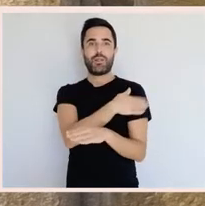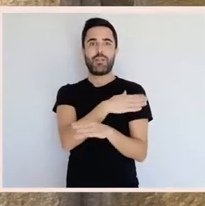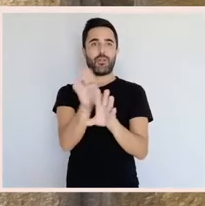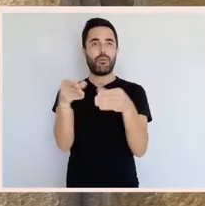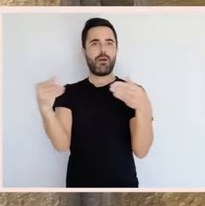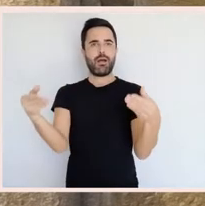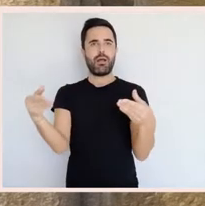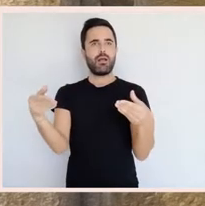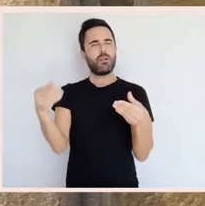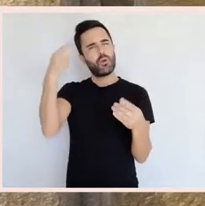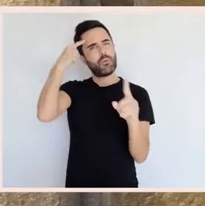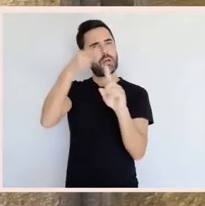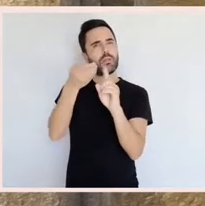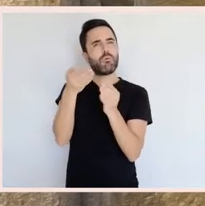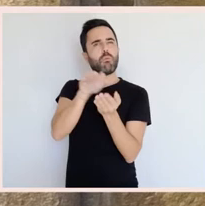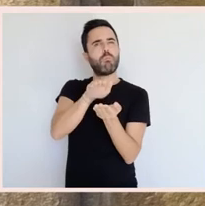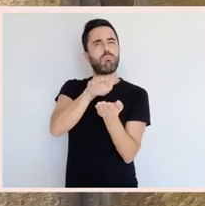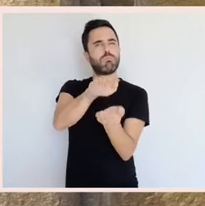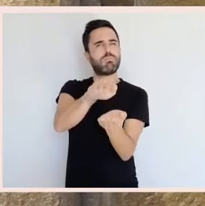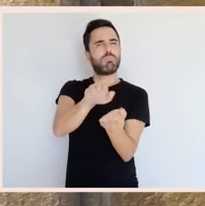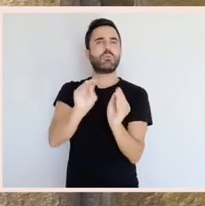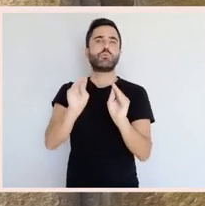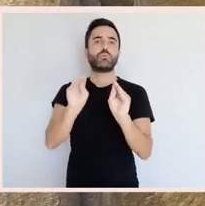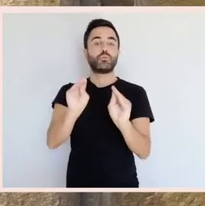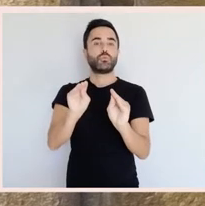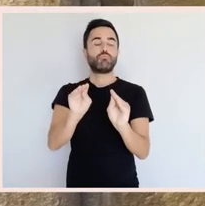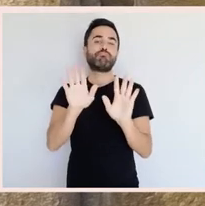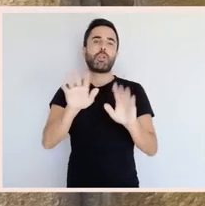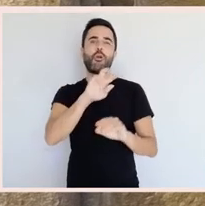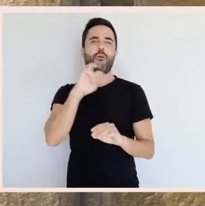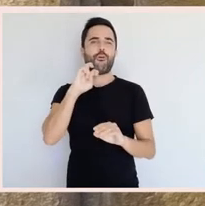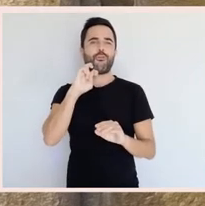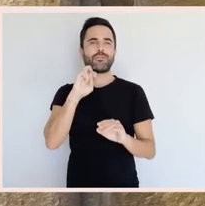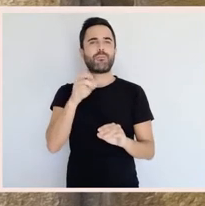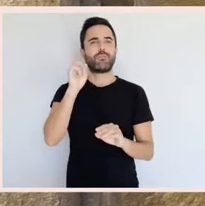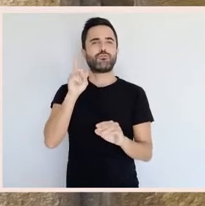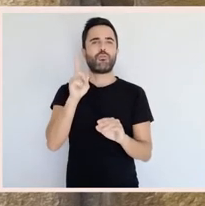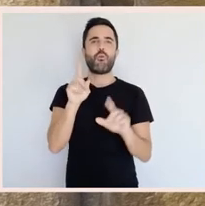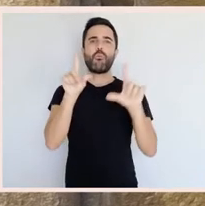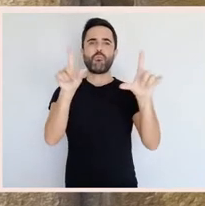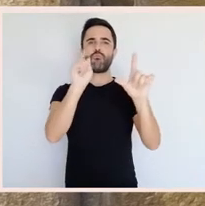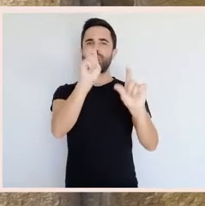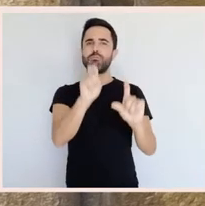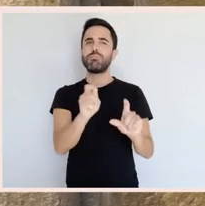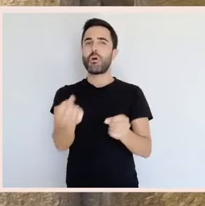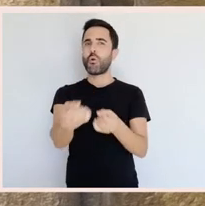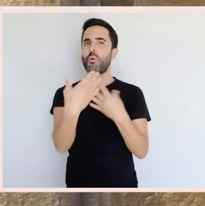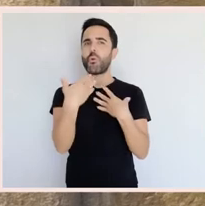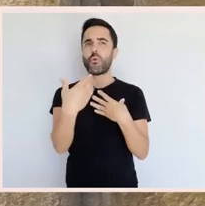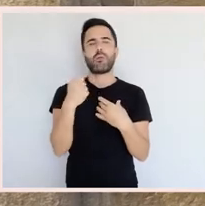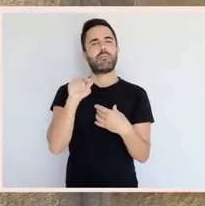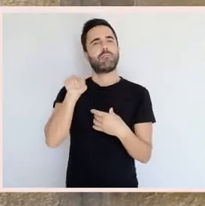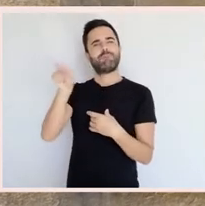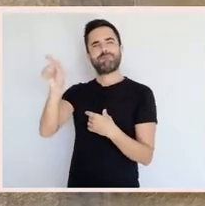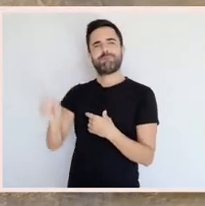inscripción que nos conta como Tristán de Montenegro morreu dunha espingardada defendendo a cidade de Pontevedra do ataque das tropas do